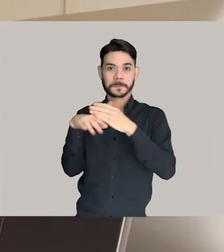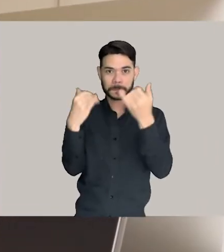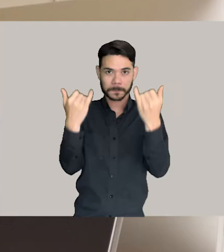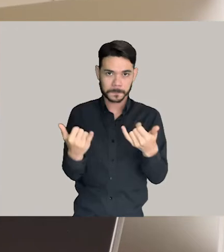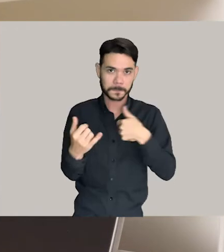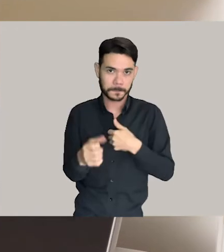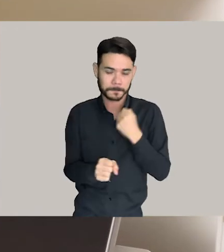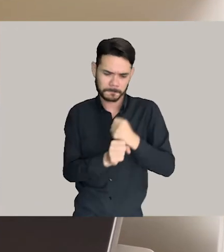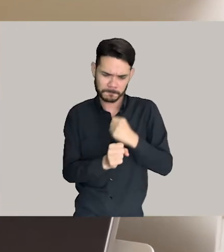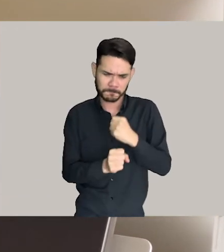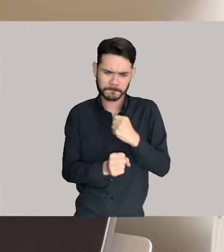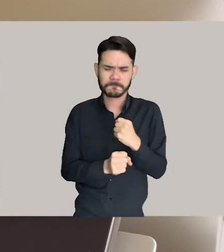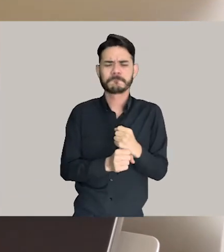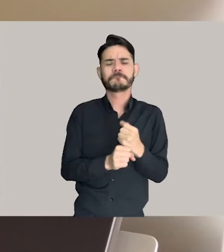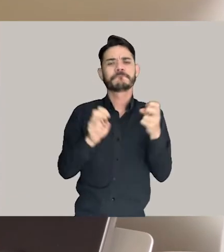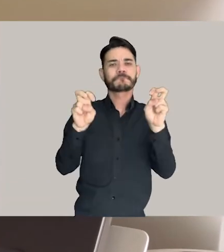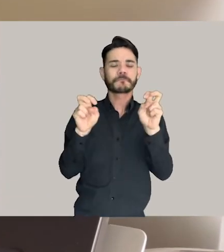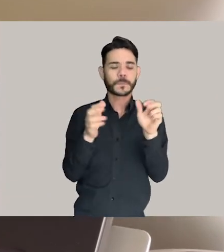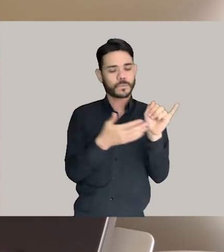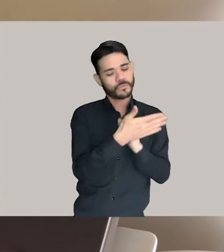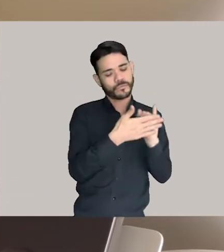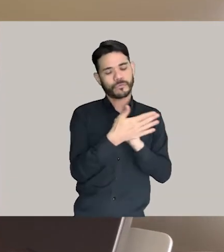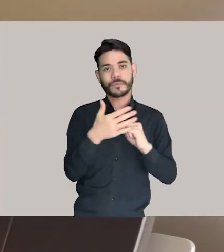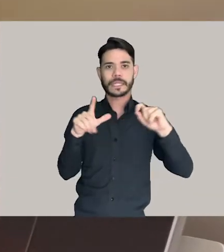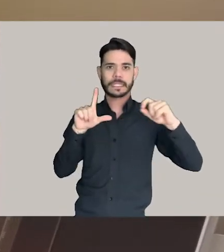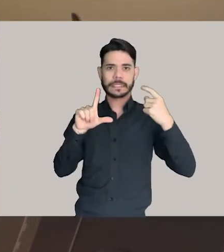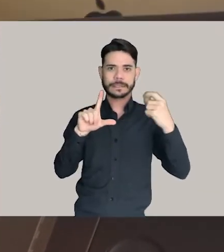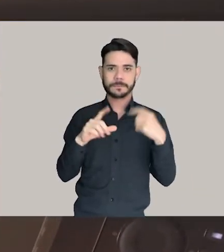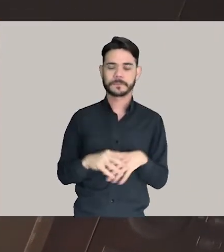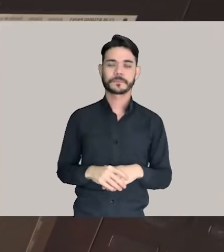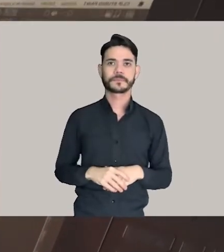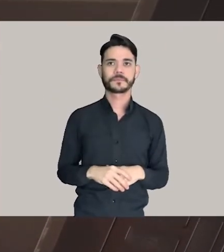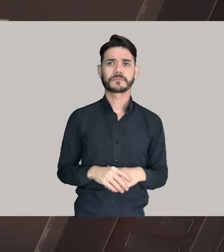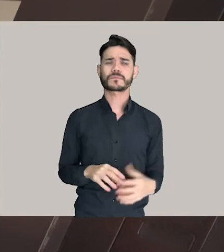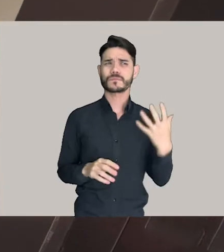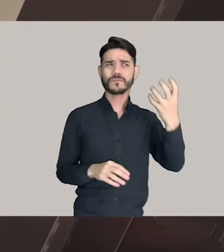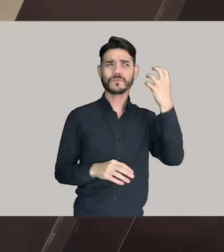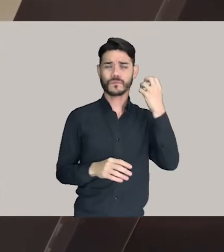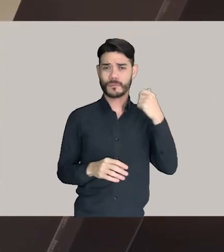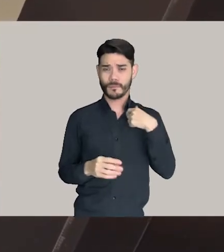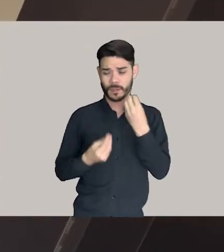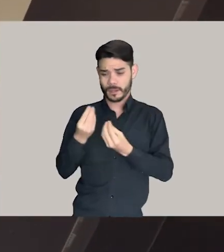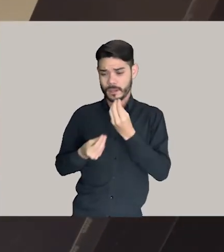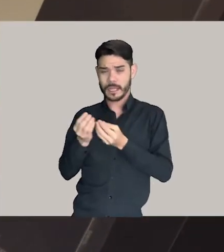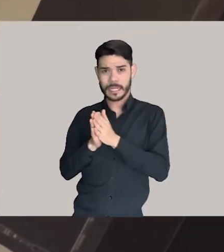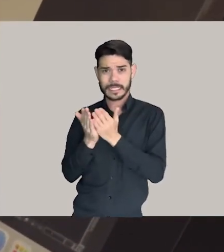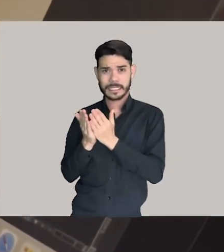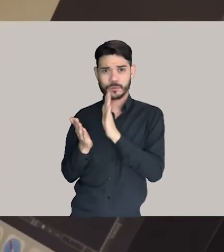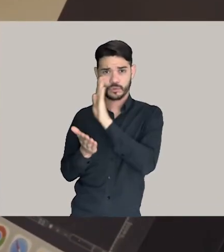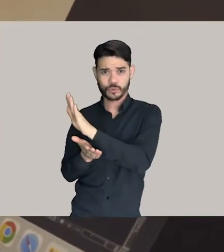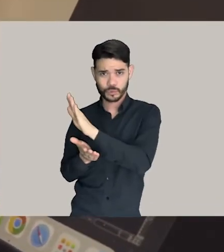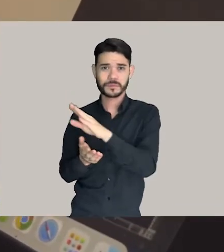Actualmente yo trabajo mucho ilustración digital. Cuando yo hice el libro de